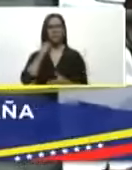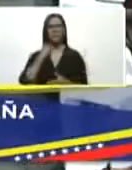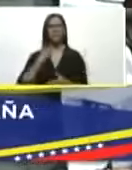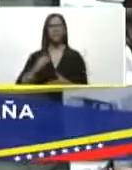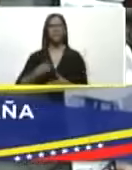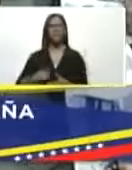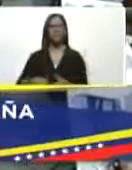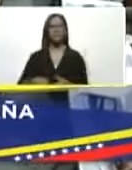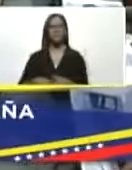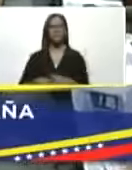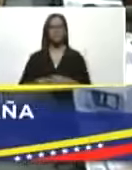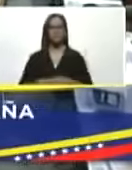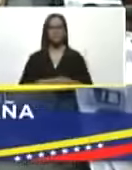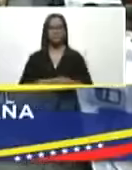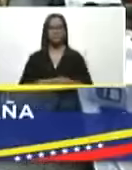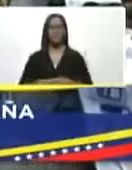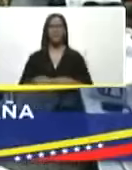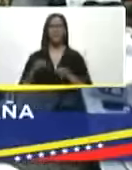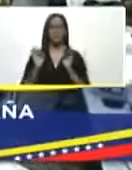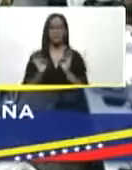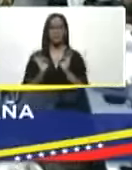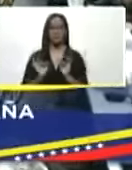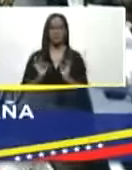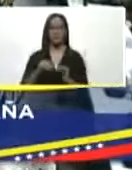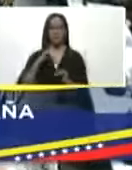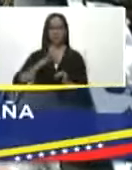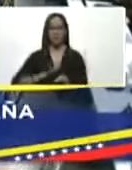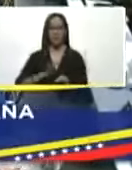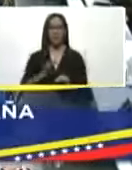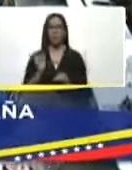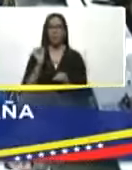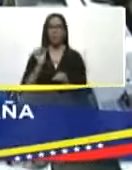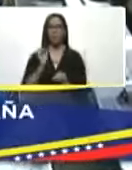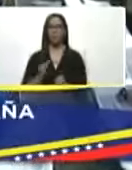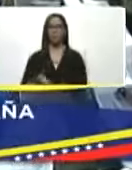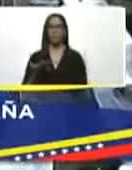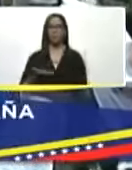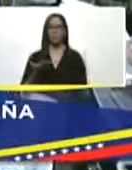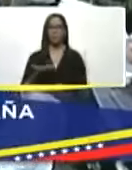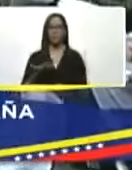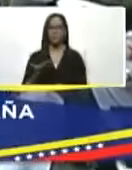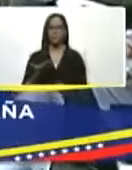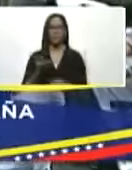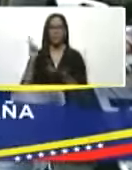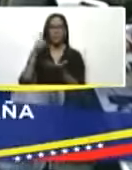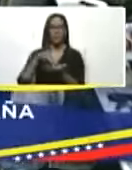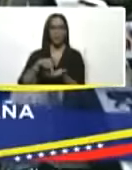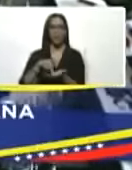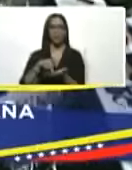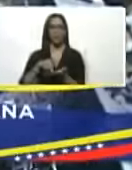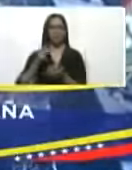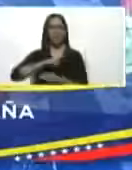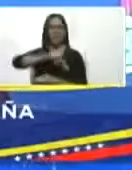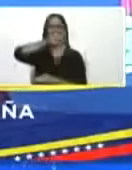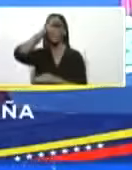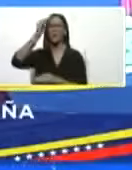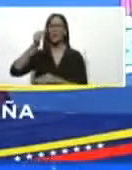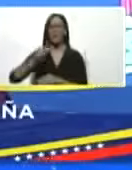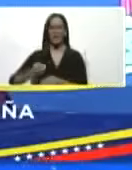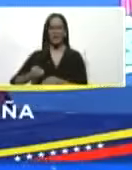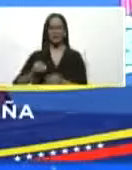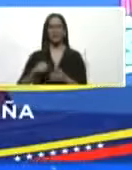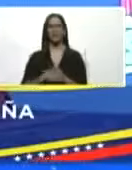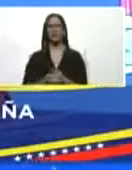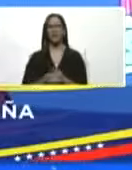Y precisamente estamos en un momento estelar. Nos vinimos a esta montaña, al Pico